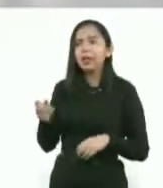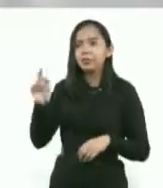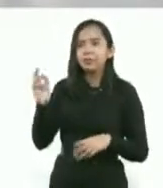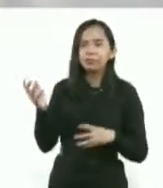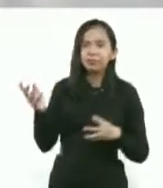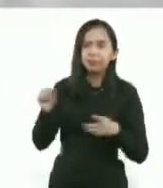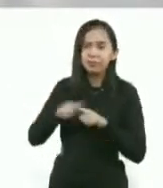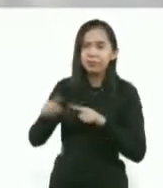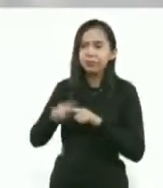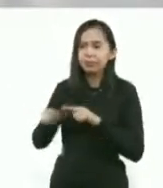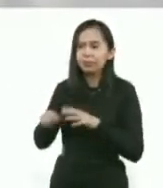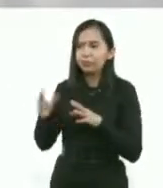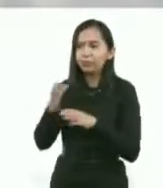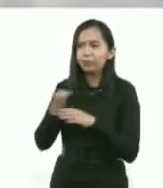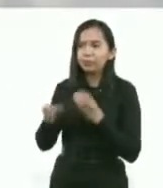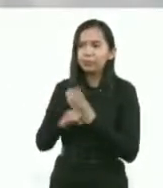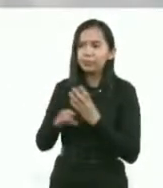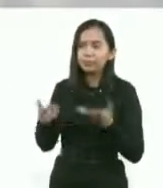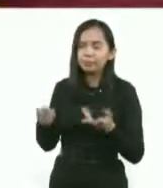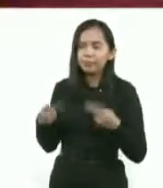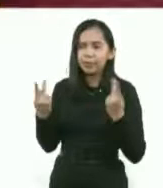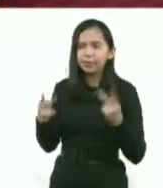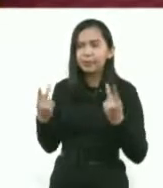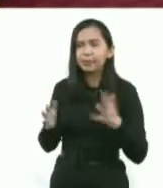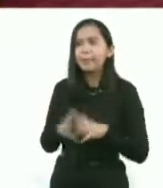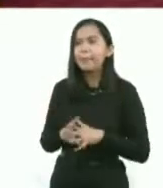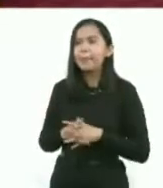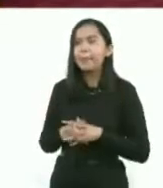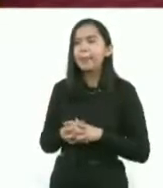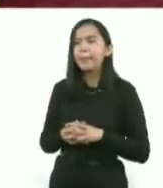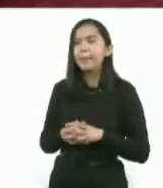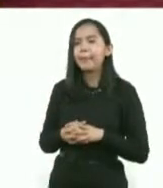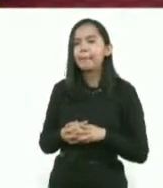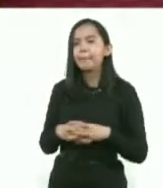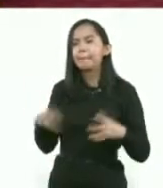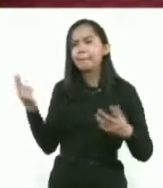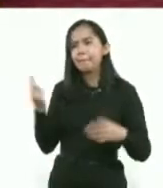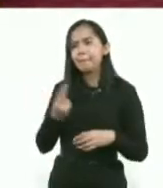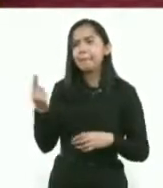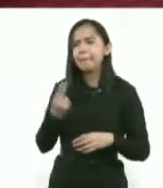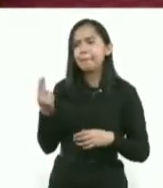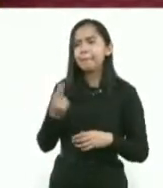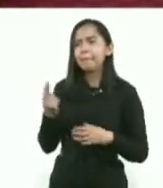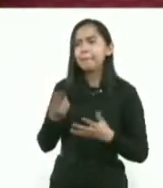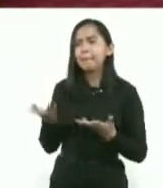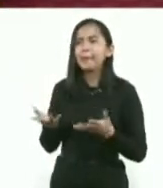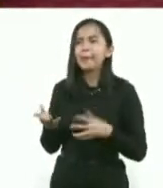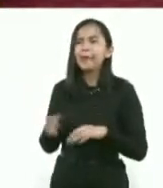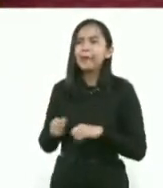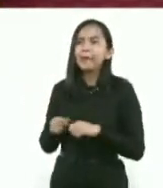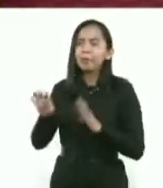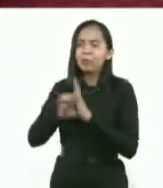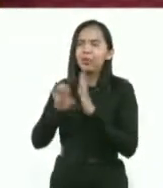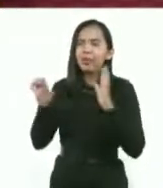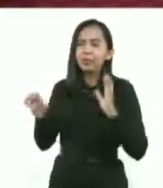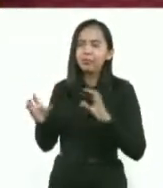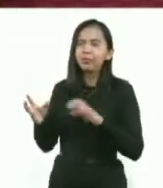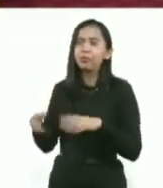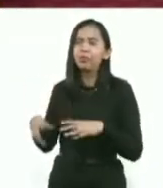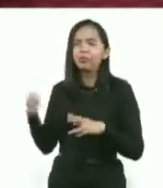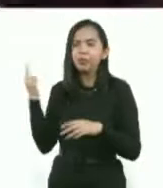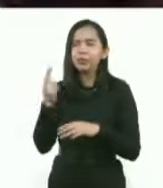cuales dentro de la fórmula de depreciación está necesariamente la transportación y por tanto los